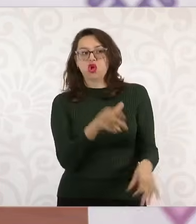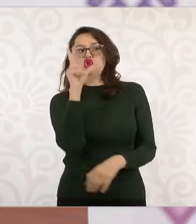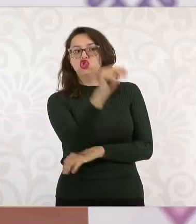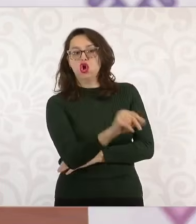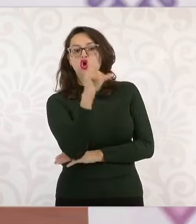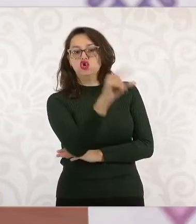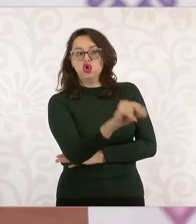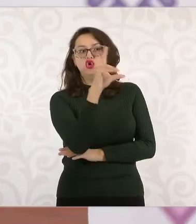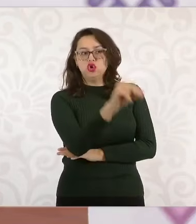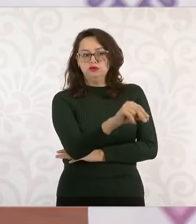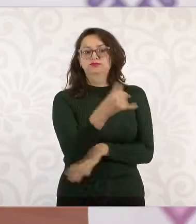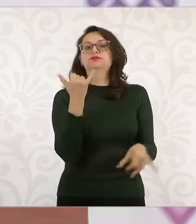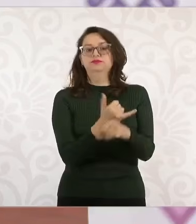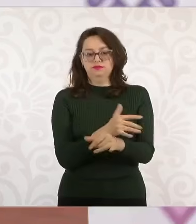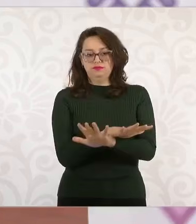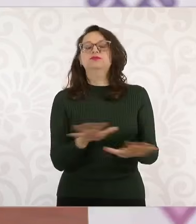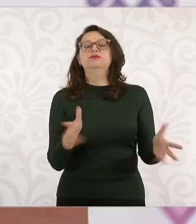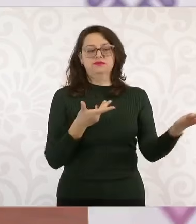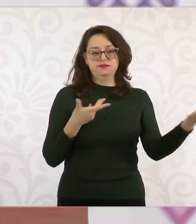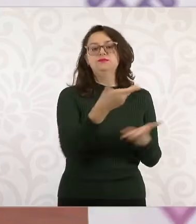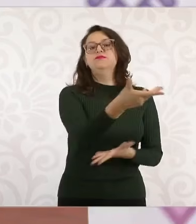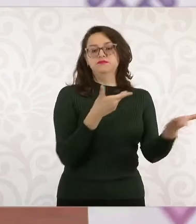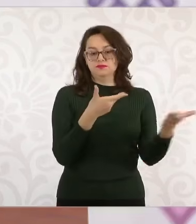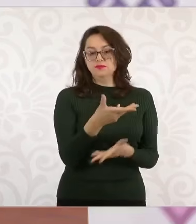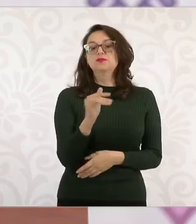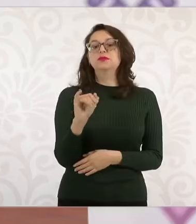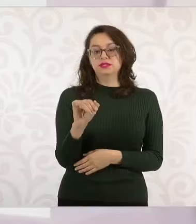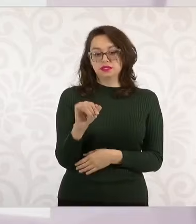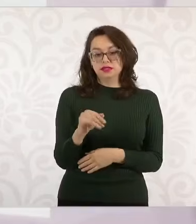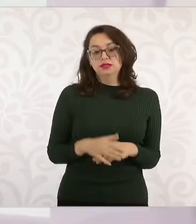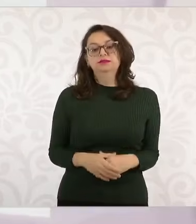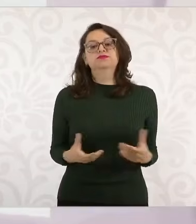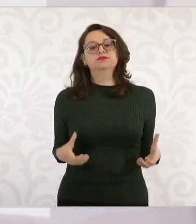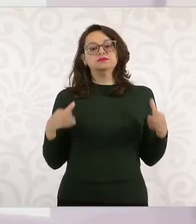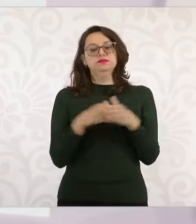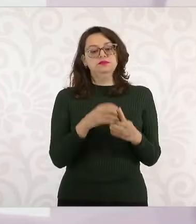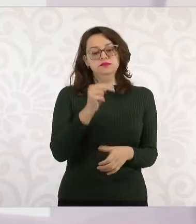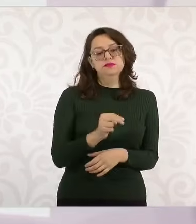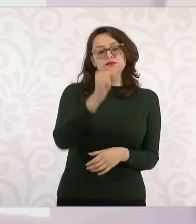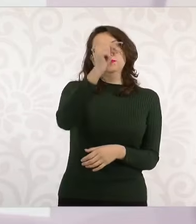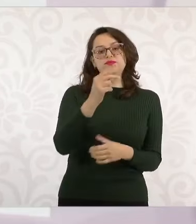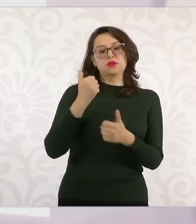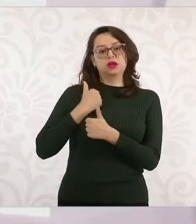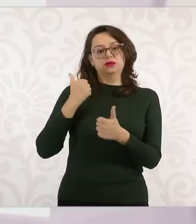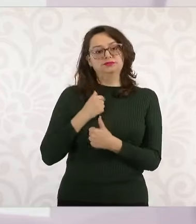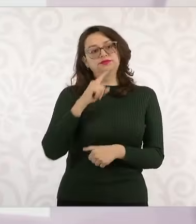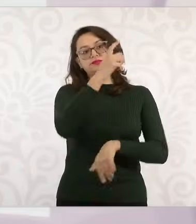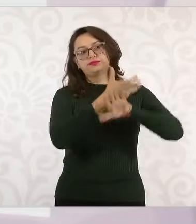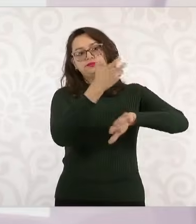Lo que hay, pues, información que se da por parte del Comando Norte o algunas otras autoridades de Estados